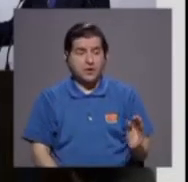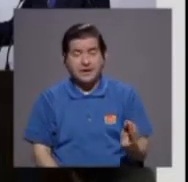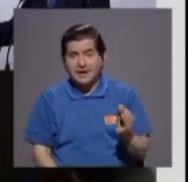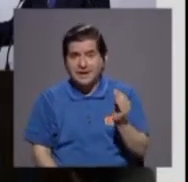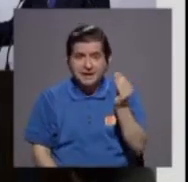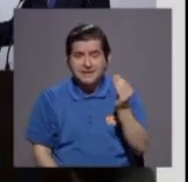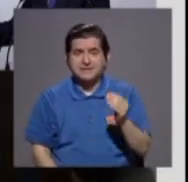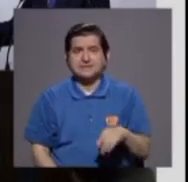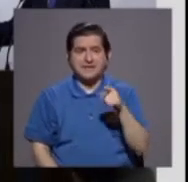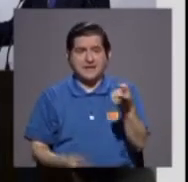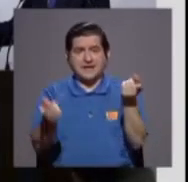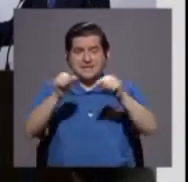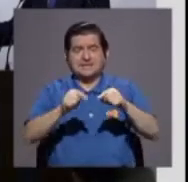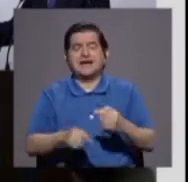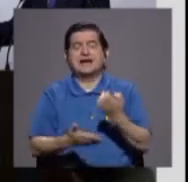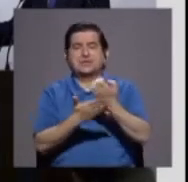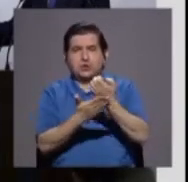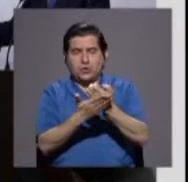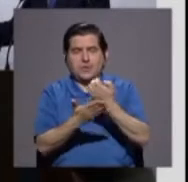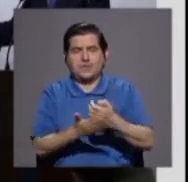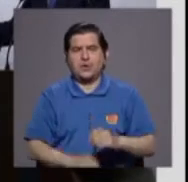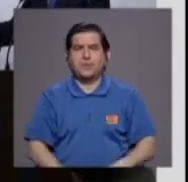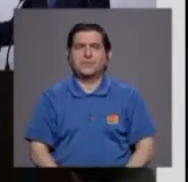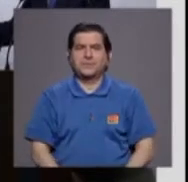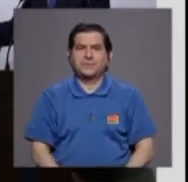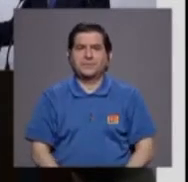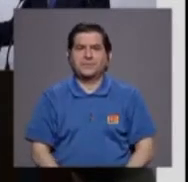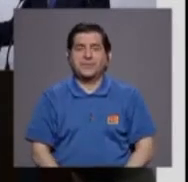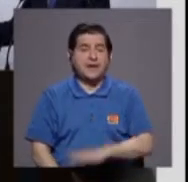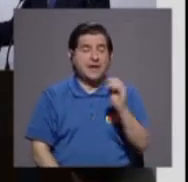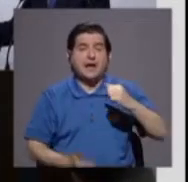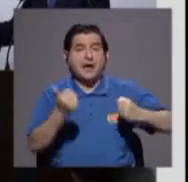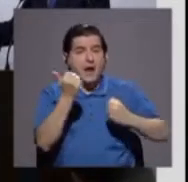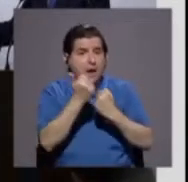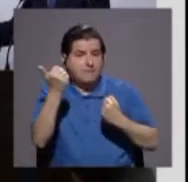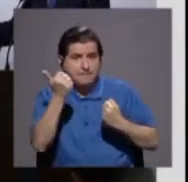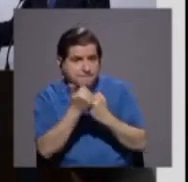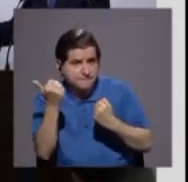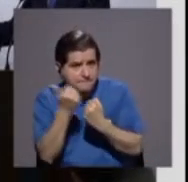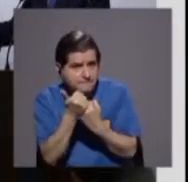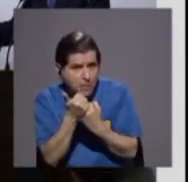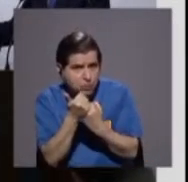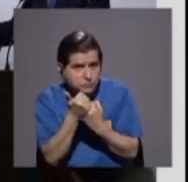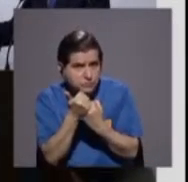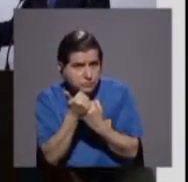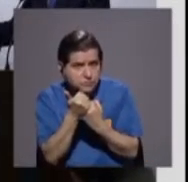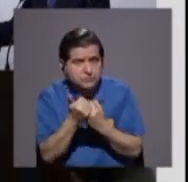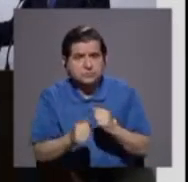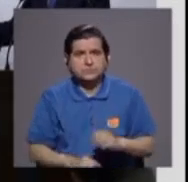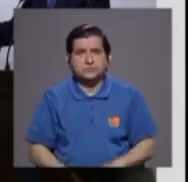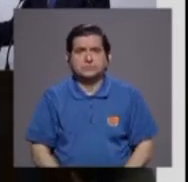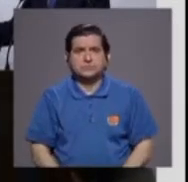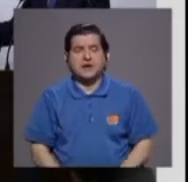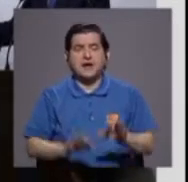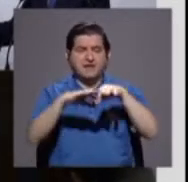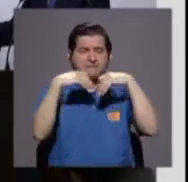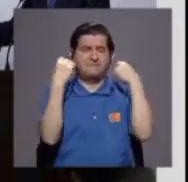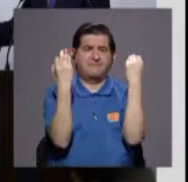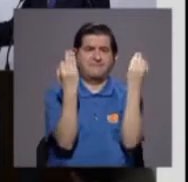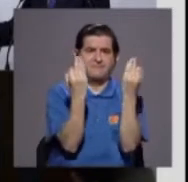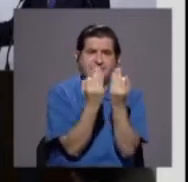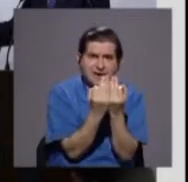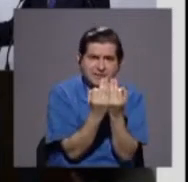crecimiento de la economía y apoyar, por ejemplo, a las